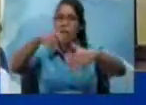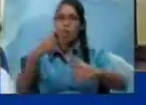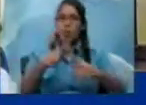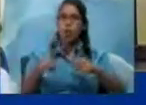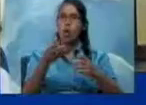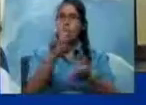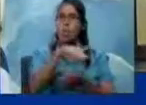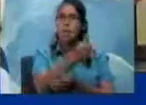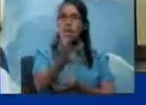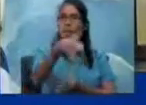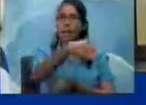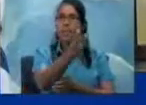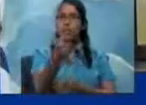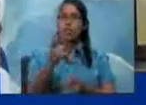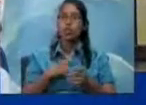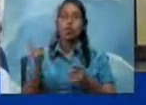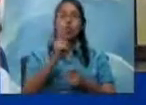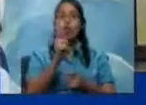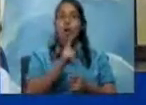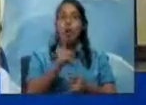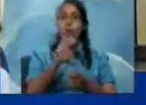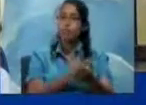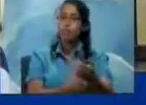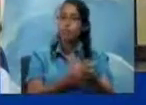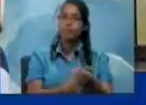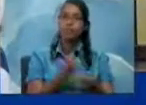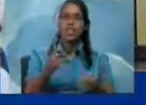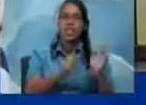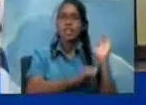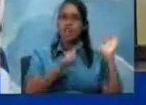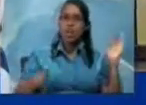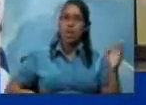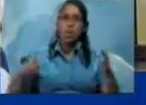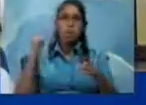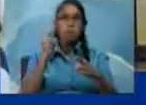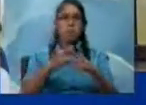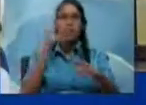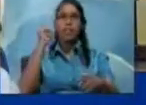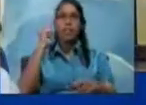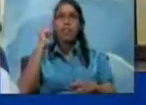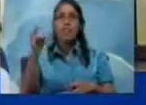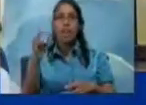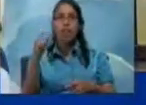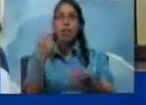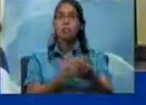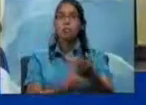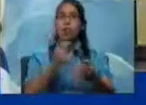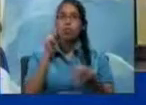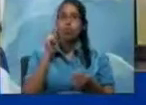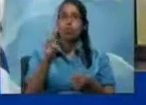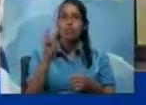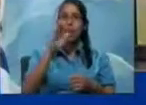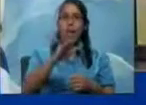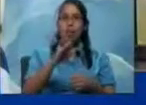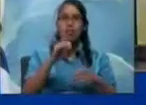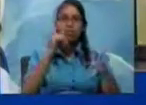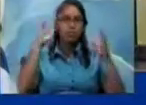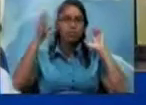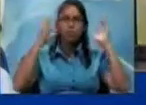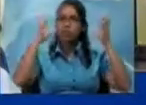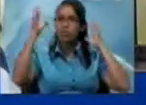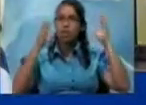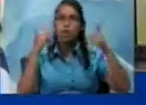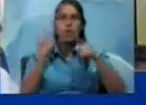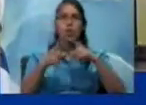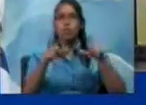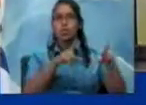pescadito y sardinas No hermano Pedro que el señor reprenda al hermano Pedro usted anda despistado usted anda